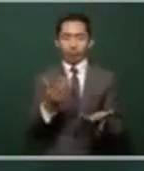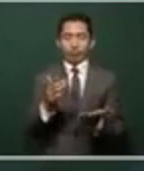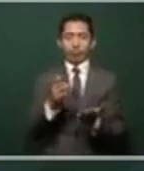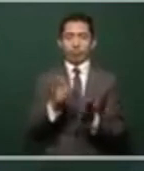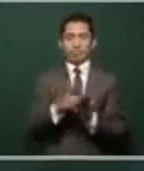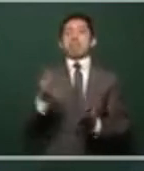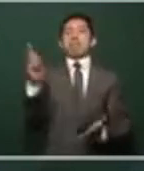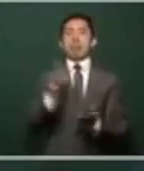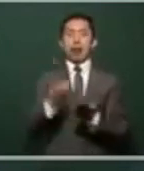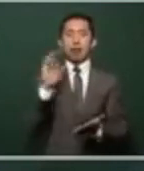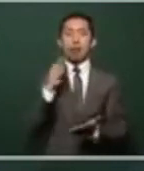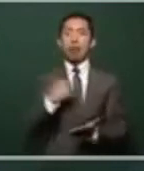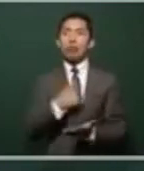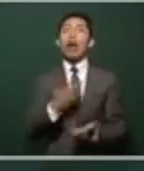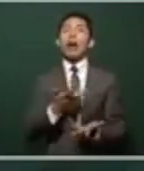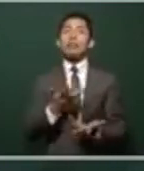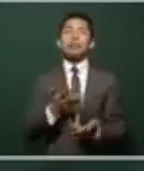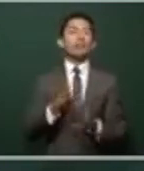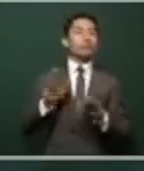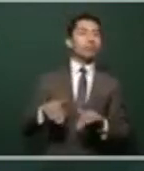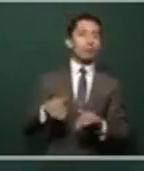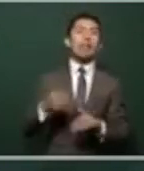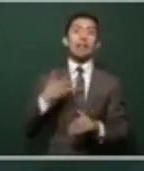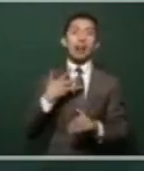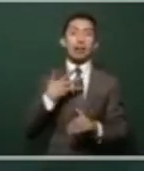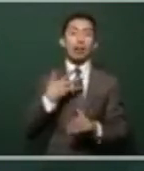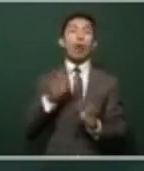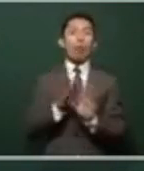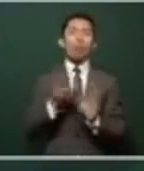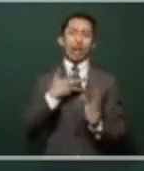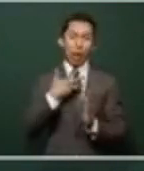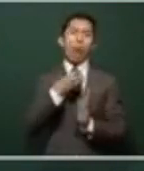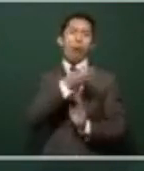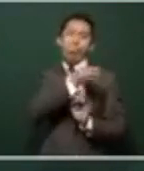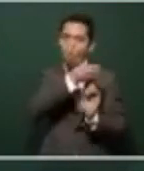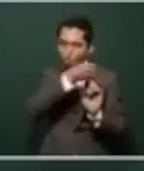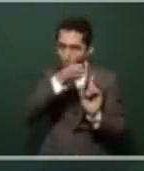Se tiene que actuar. Hay todo un protocolo en ese sentido.